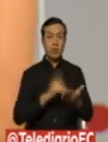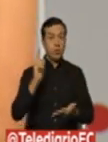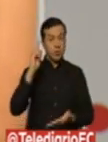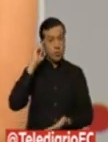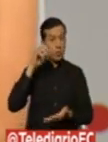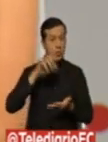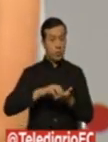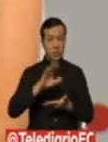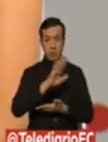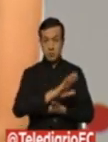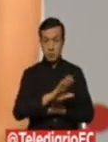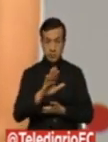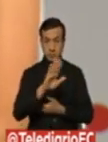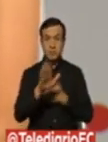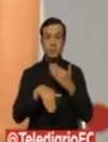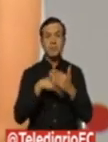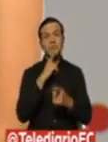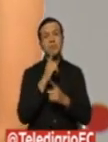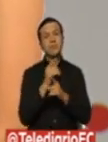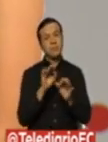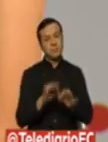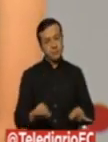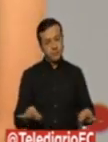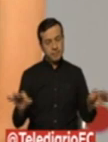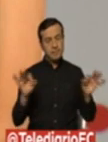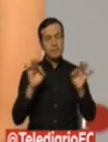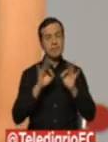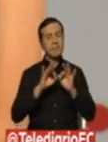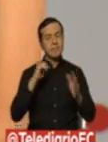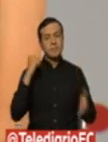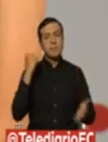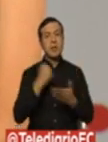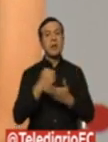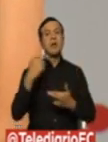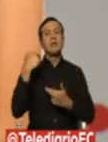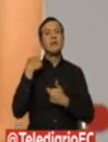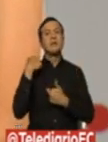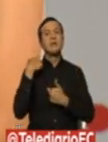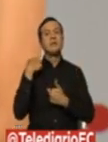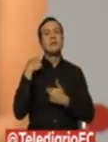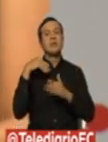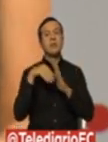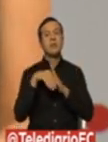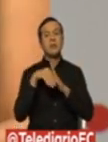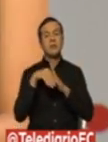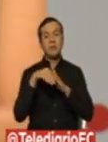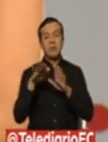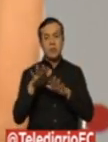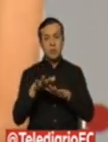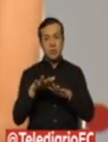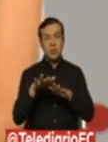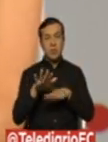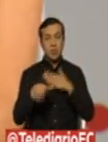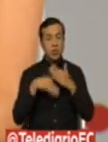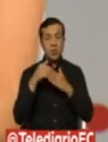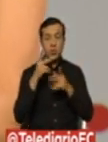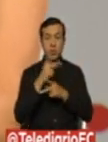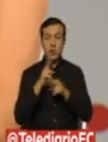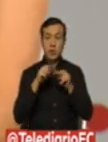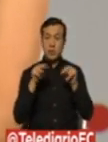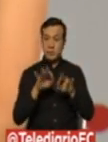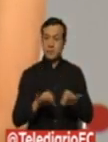autónomos descentralizados deberían tener esta marca de responsabilidad con el medio ambiente porque sólo así se puede pensar en un país